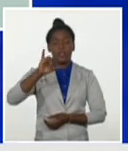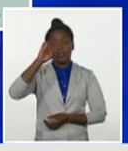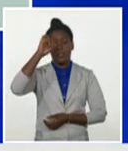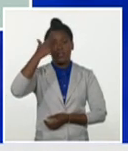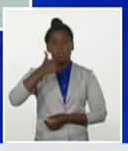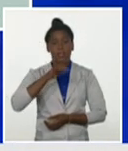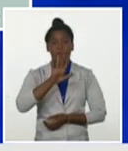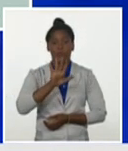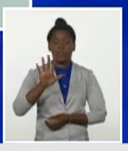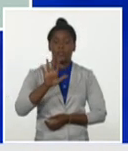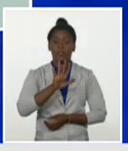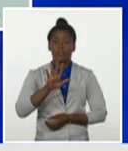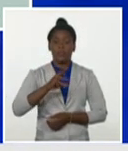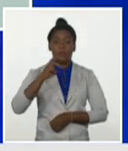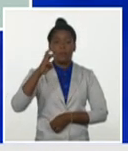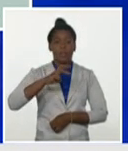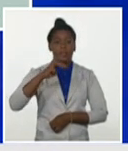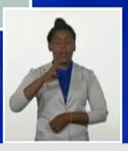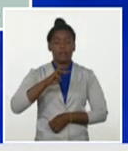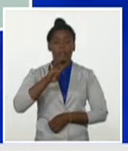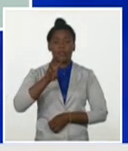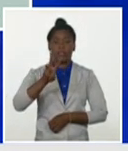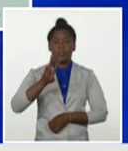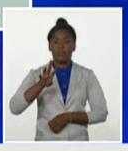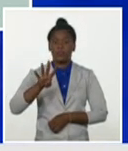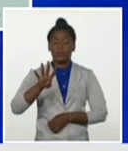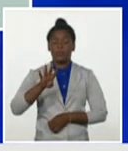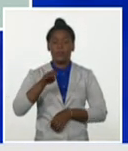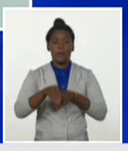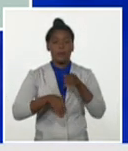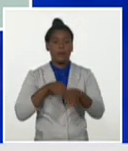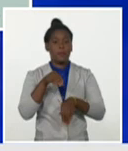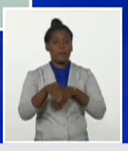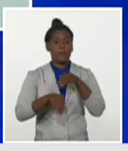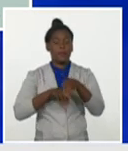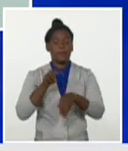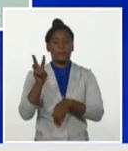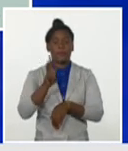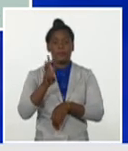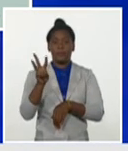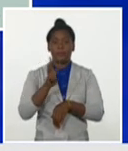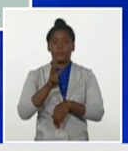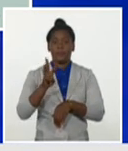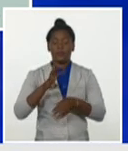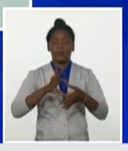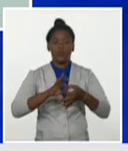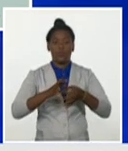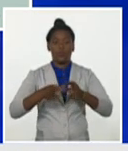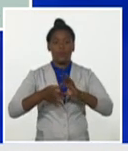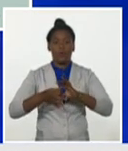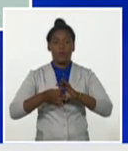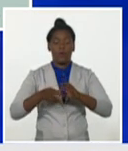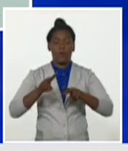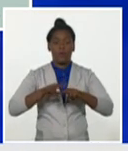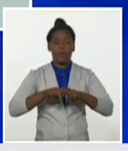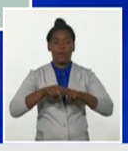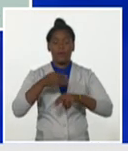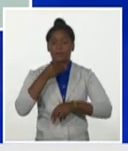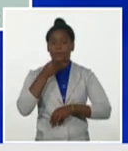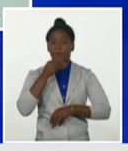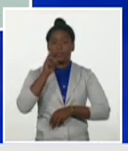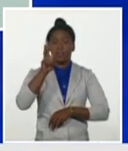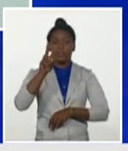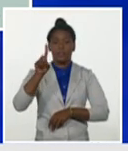55. Marianao, 34. Playa, 33. Guanabacoa y Habana Vieja con 31 cada